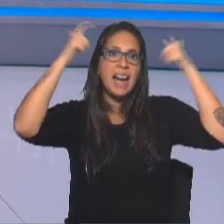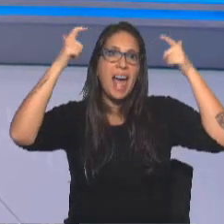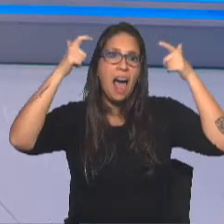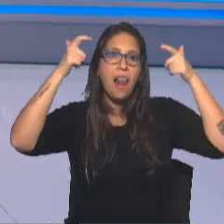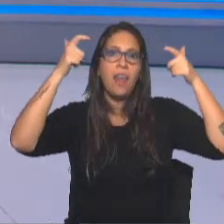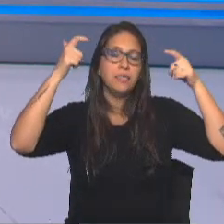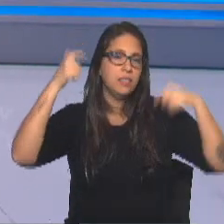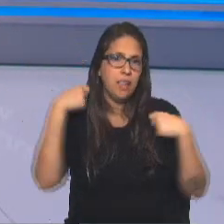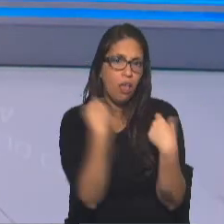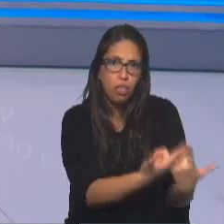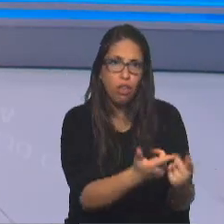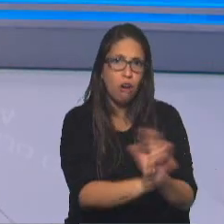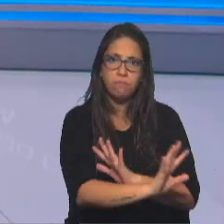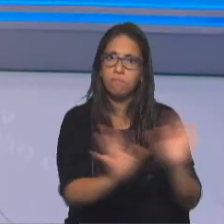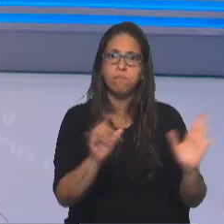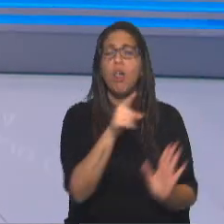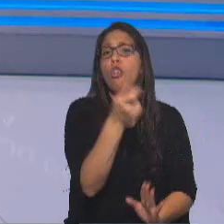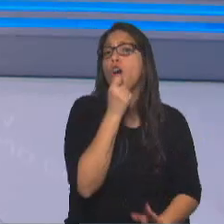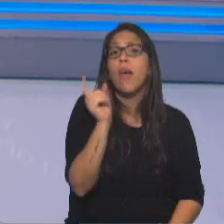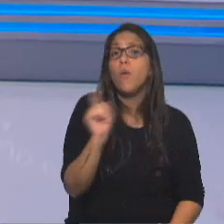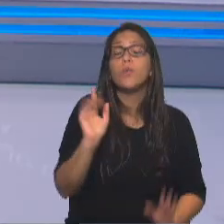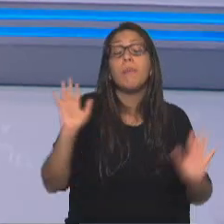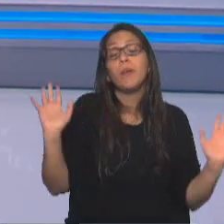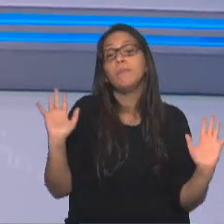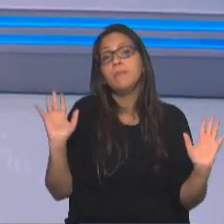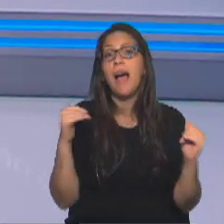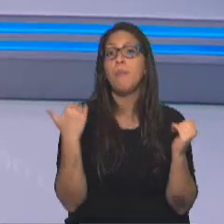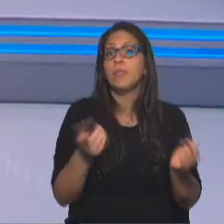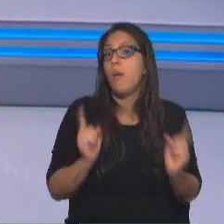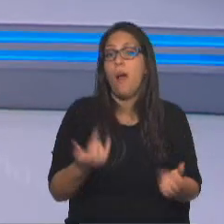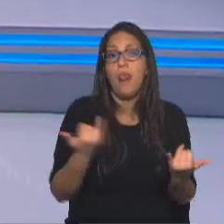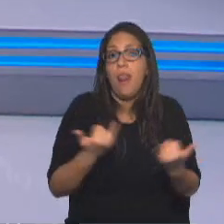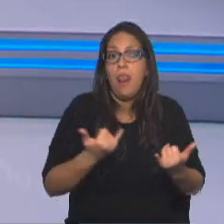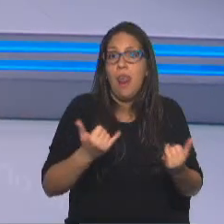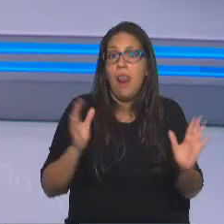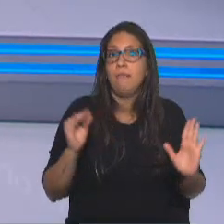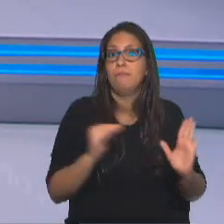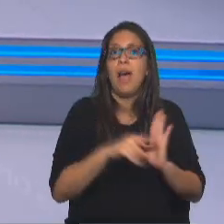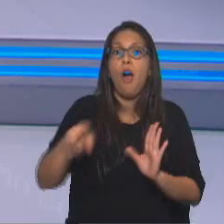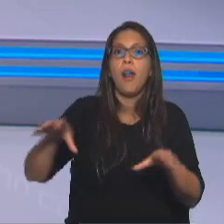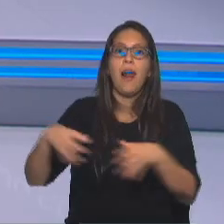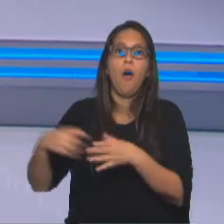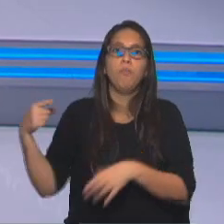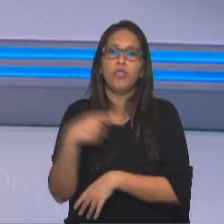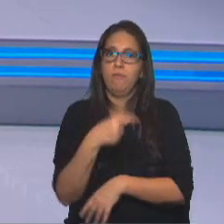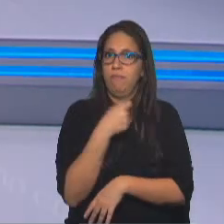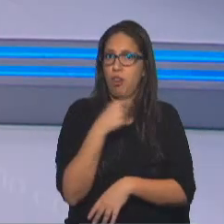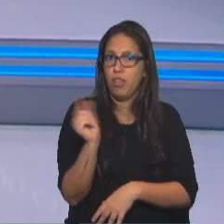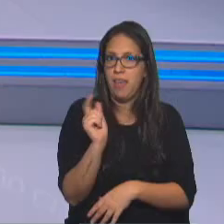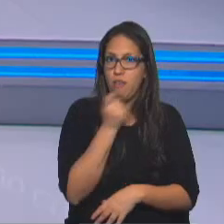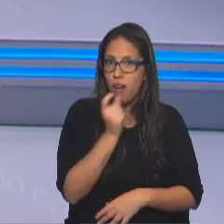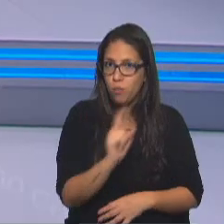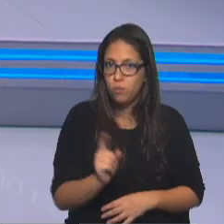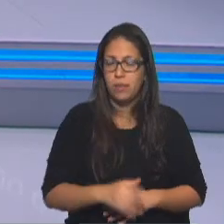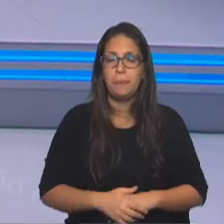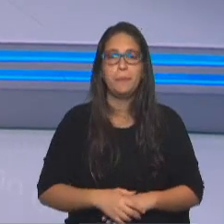es muy elitista, bueno, algo que él no le gusta, pero que sí aprovecha, digamos, la ahora oposición británica. Sí. Bueno, fue electo en el Parlamento británico